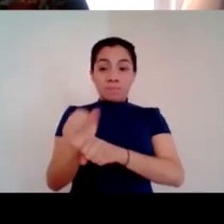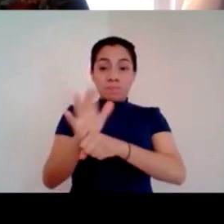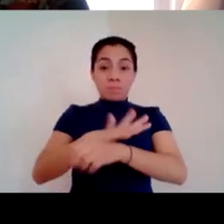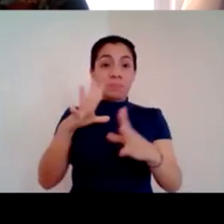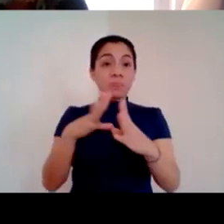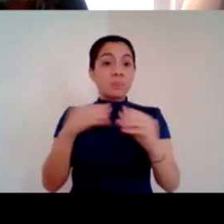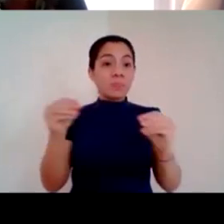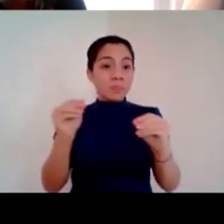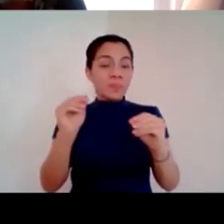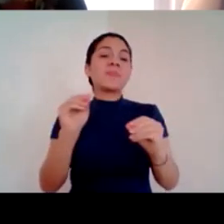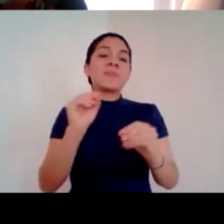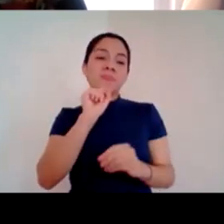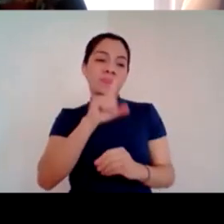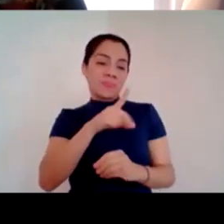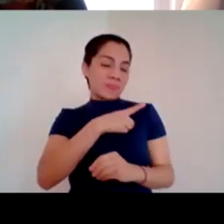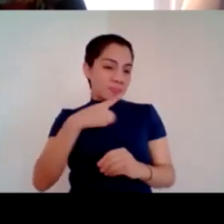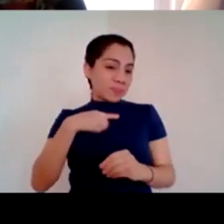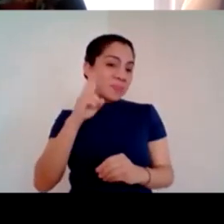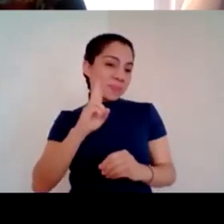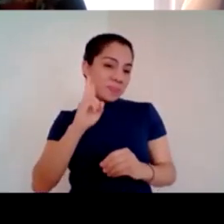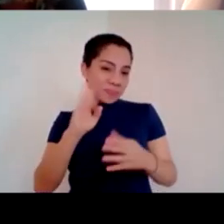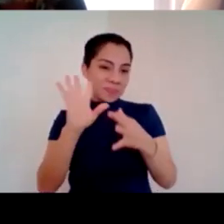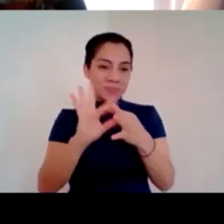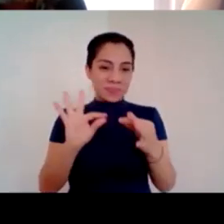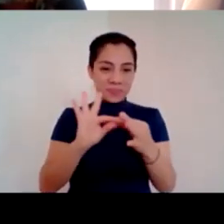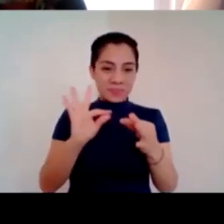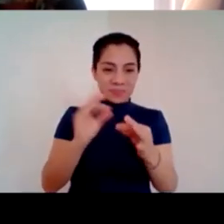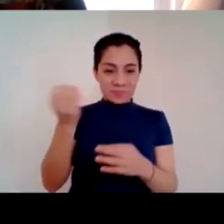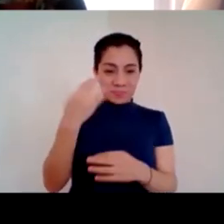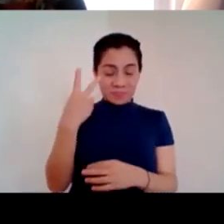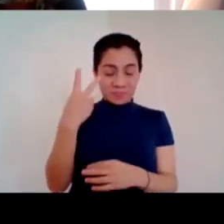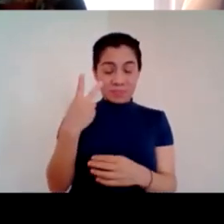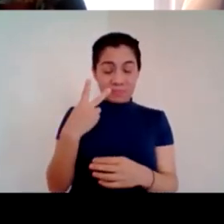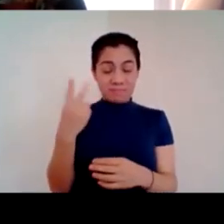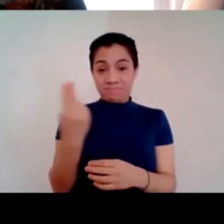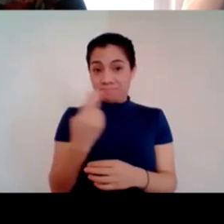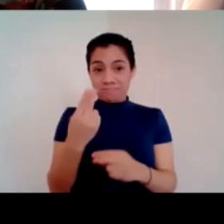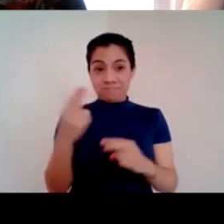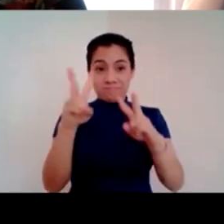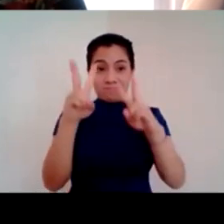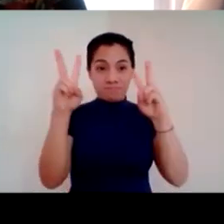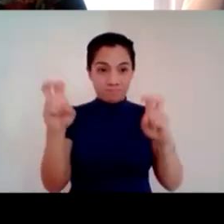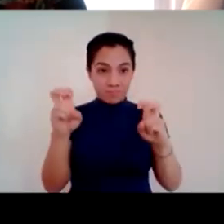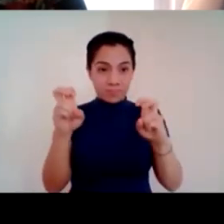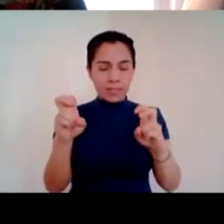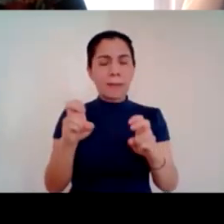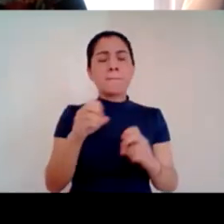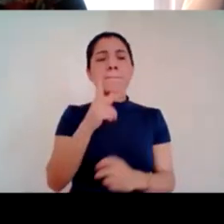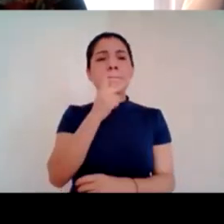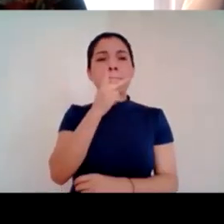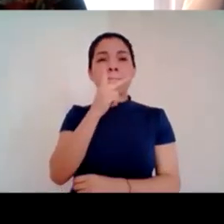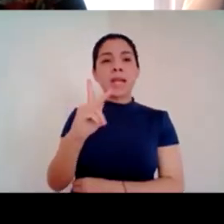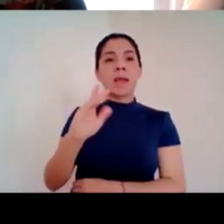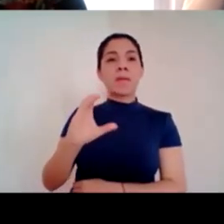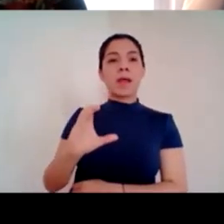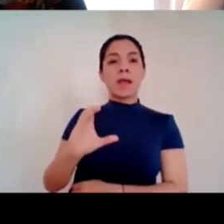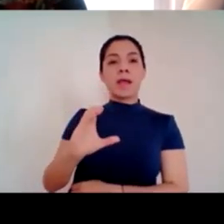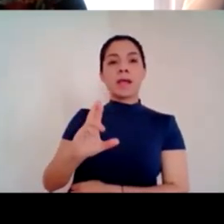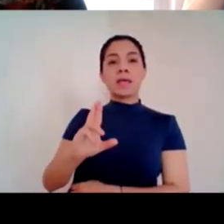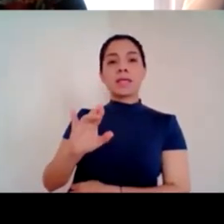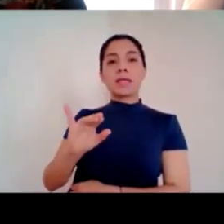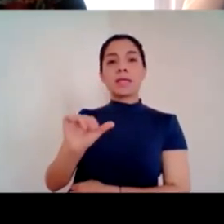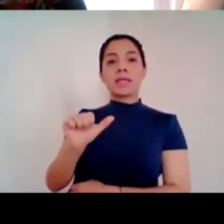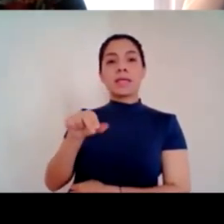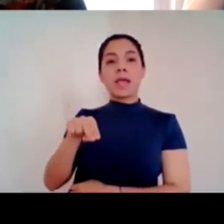yo quisiera decir una cuestión que me parece importante la palabra crianza está automáticamente